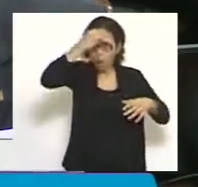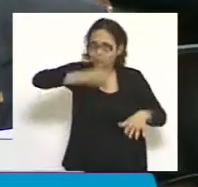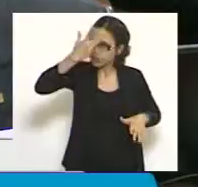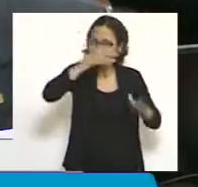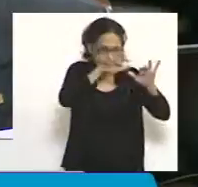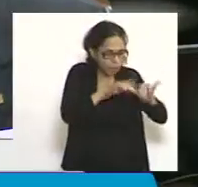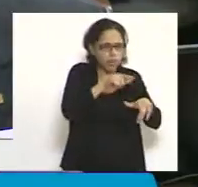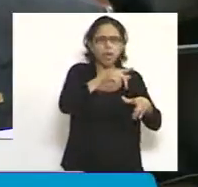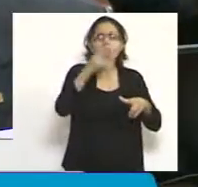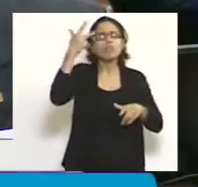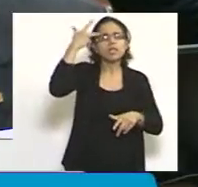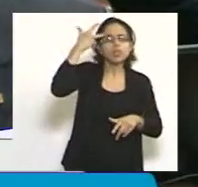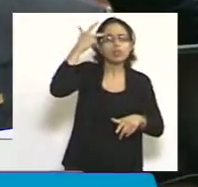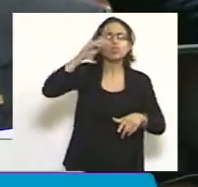el